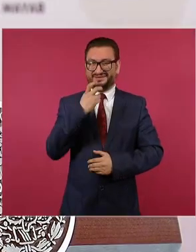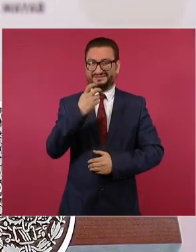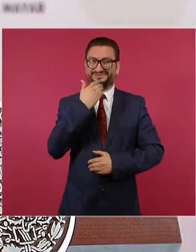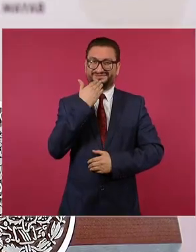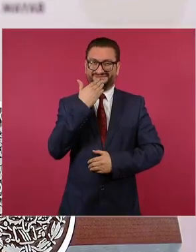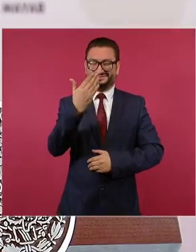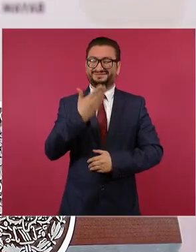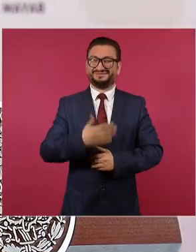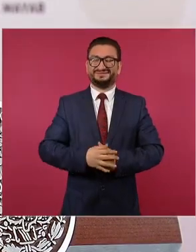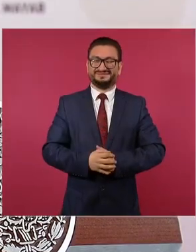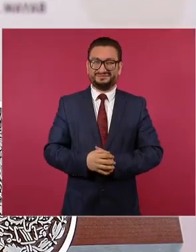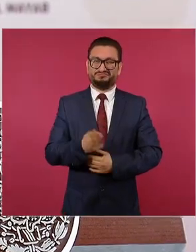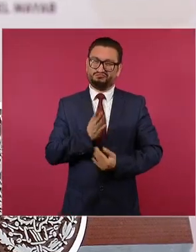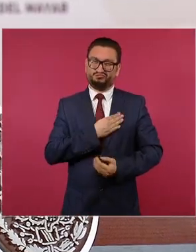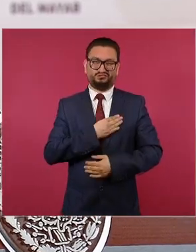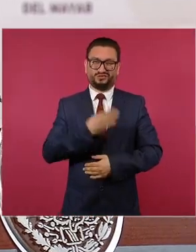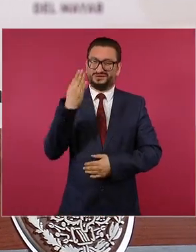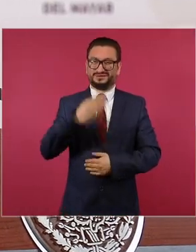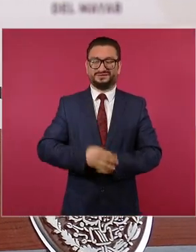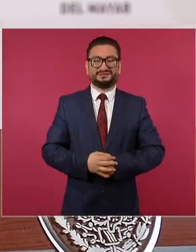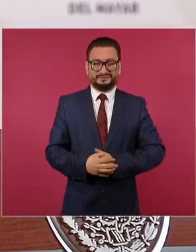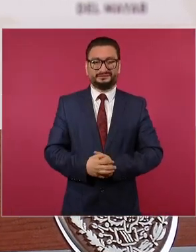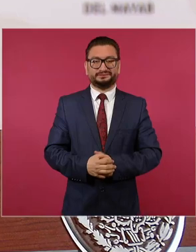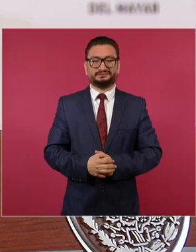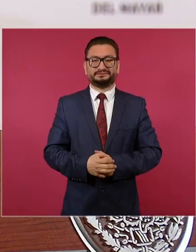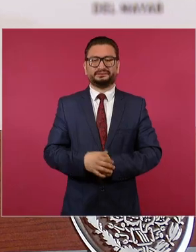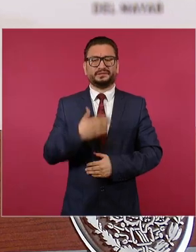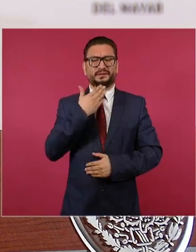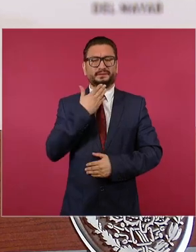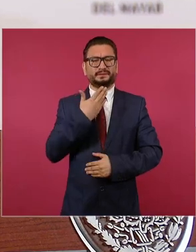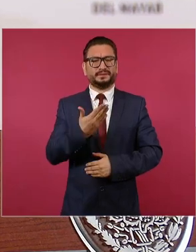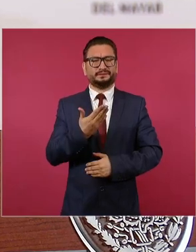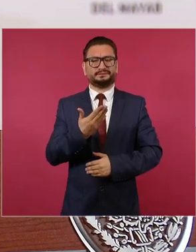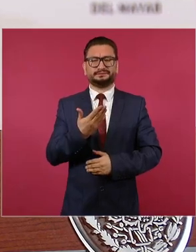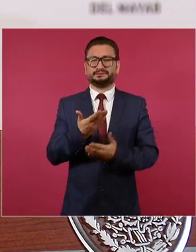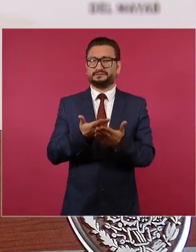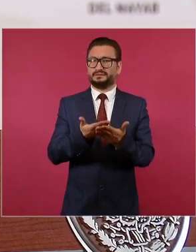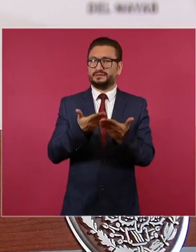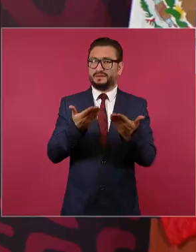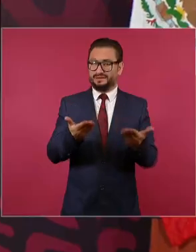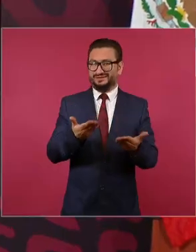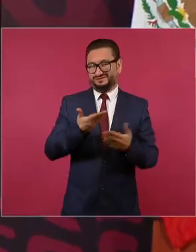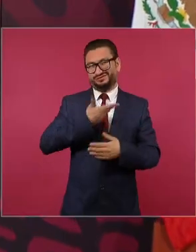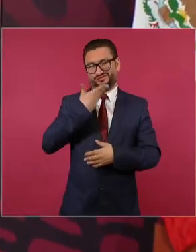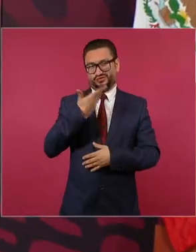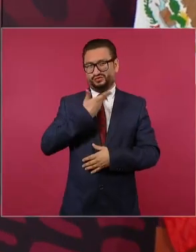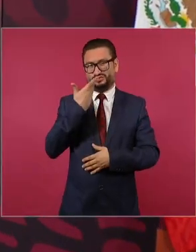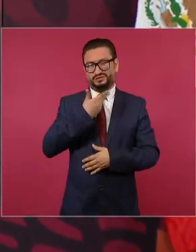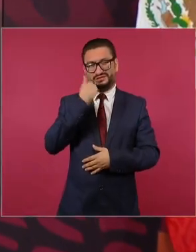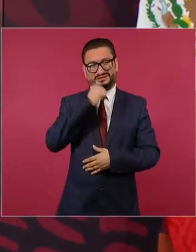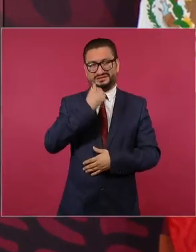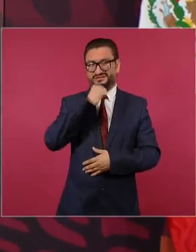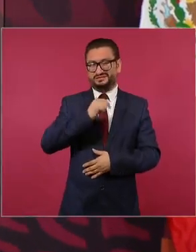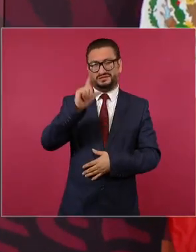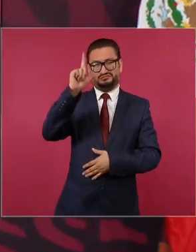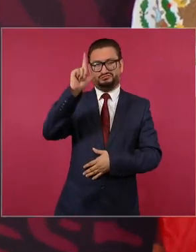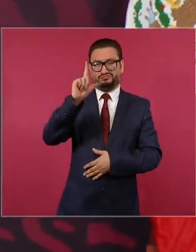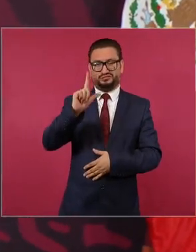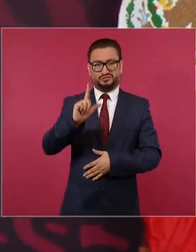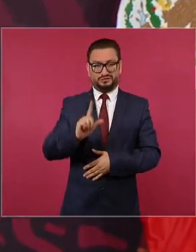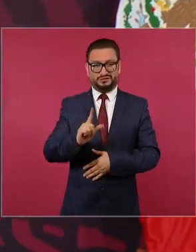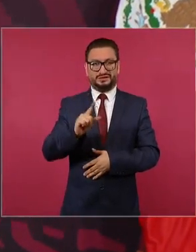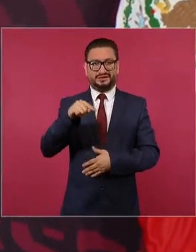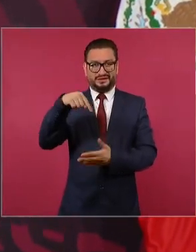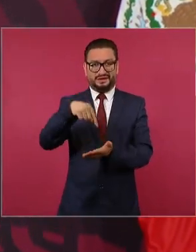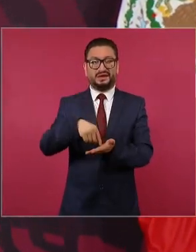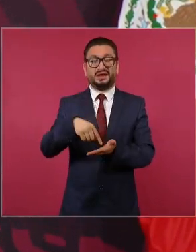bueno. Muy bueno. Muy bien, vamos a, como siempre, como todos los lunes, a quién es